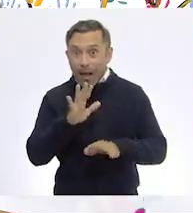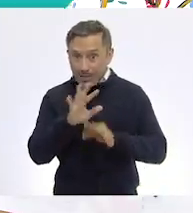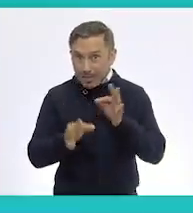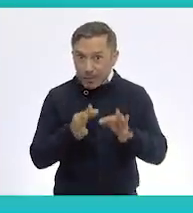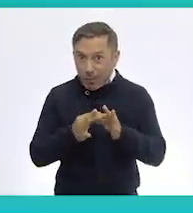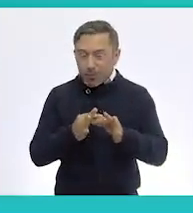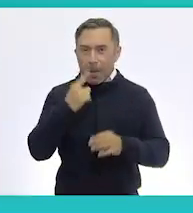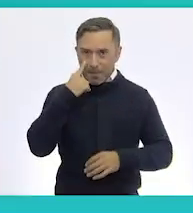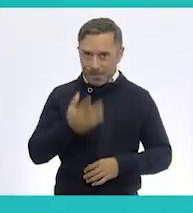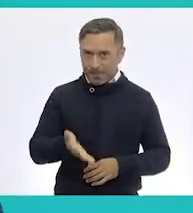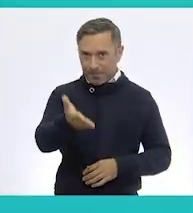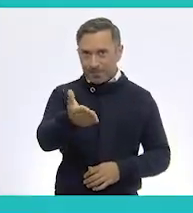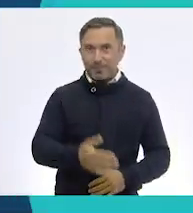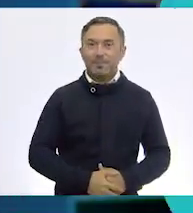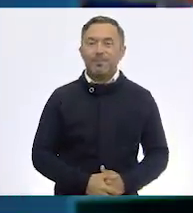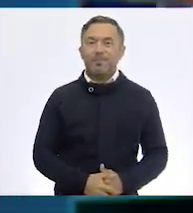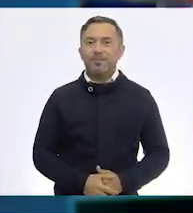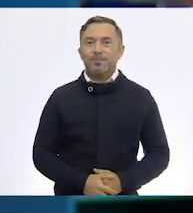¡Vamos!